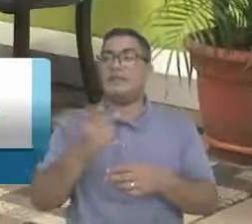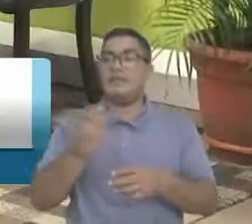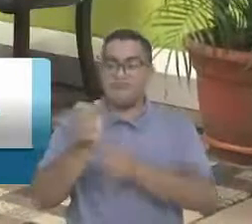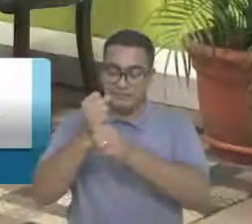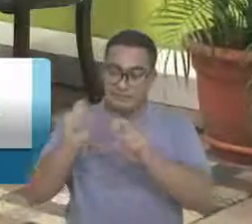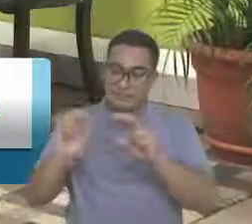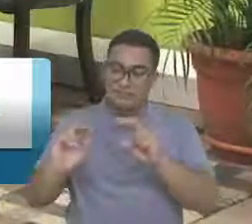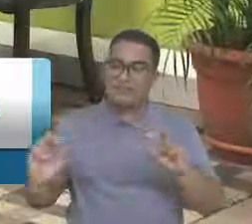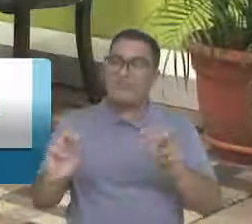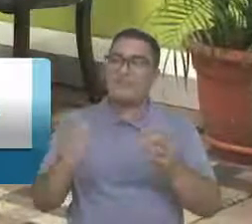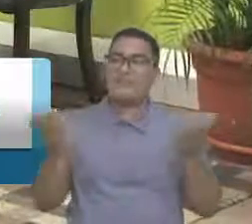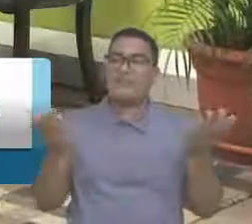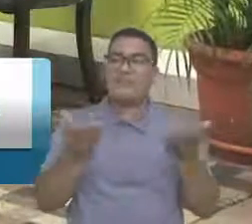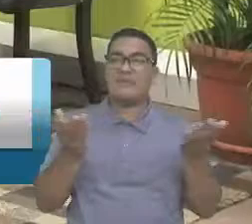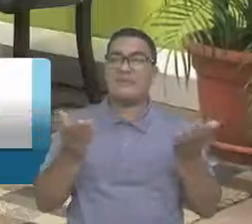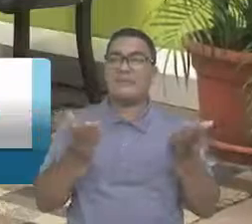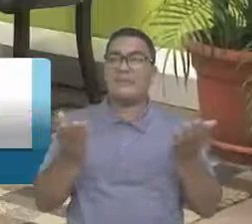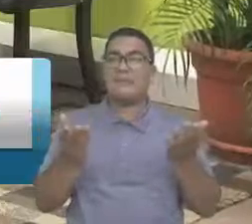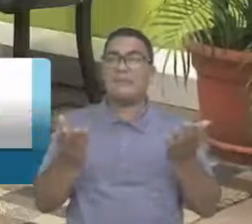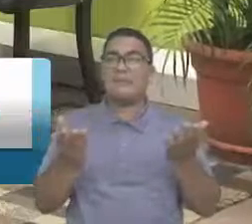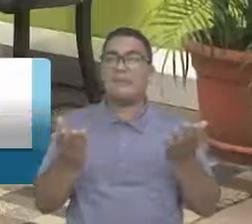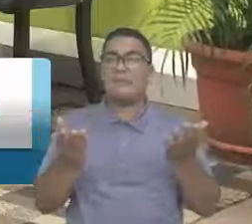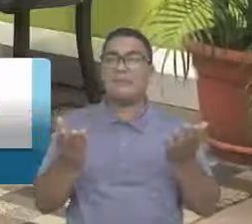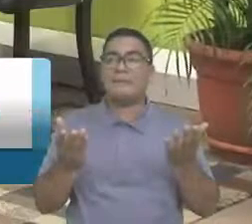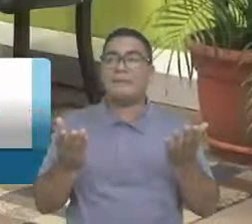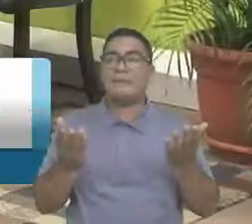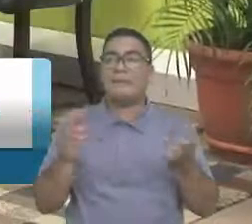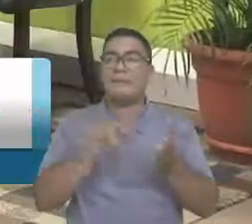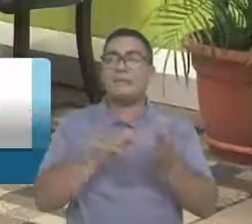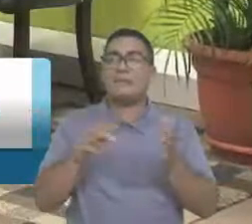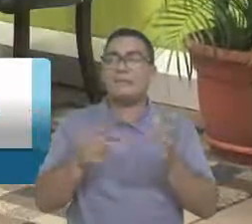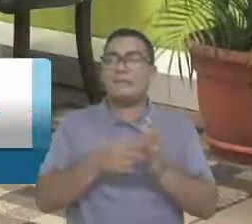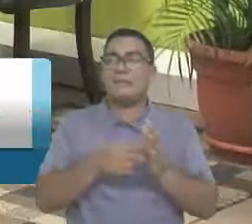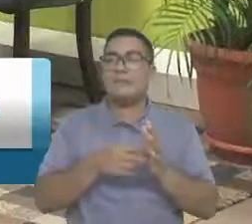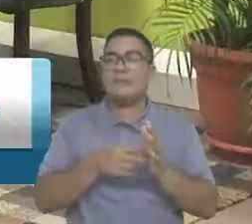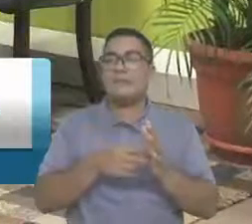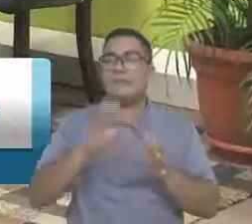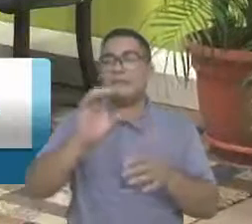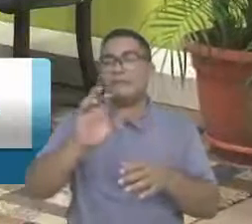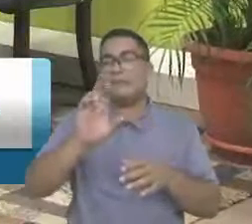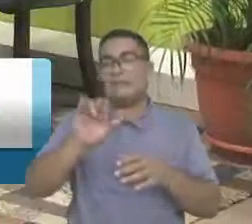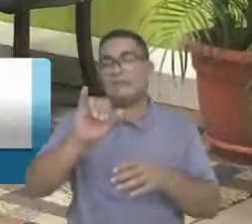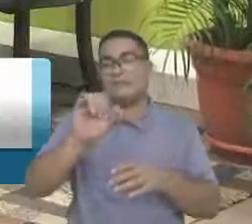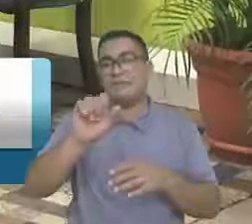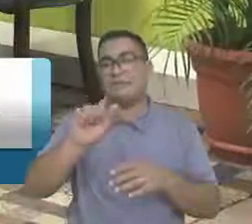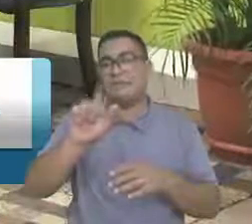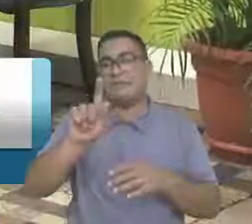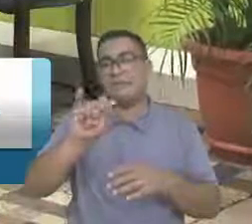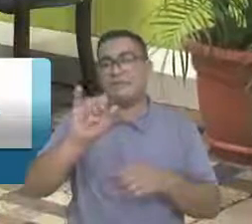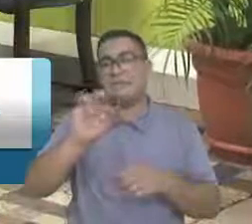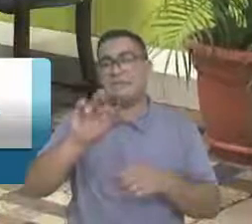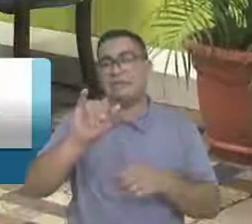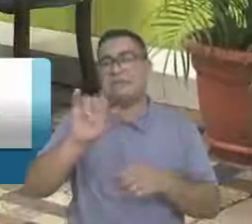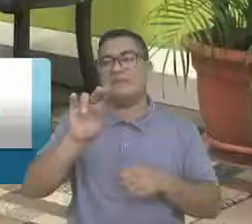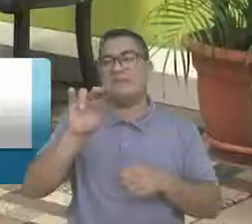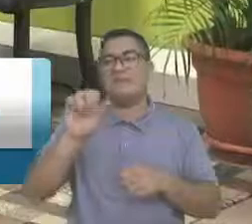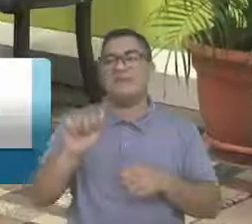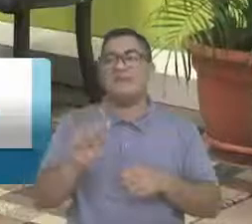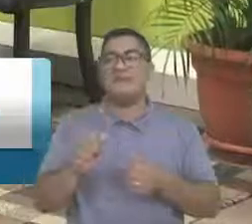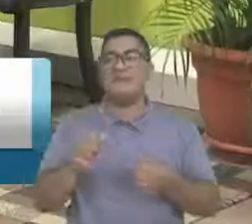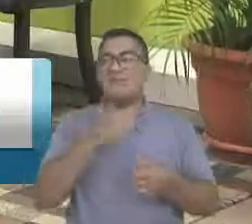es el filtrado o se llama la depuración de la creatinina. Obviamente es una prueba que nos